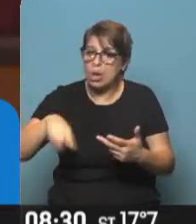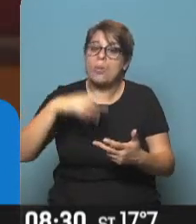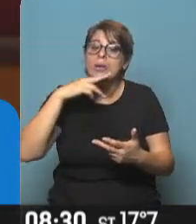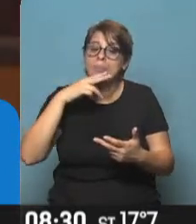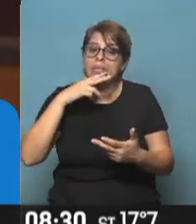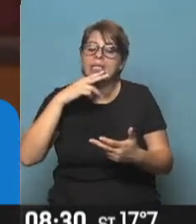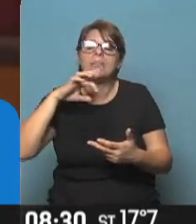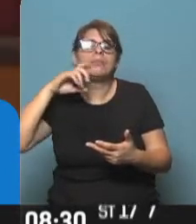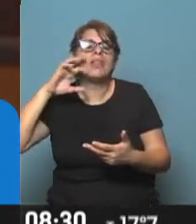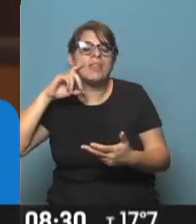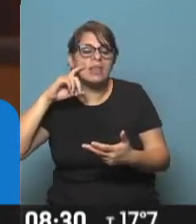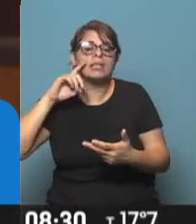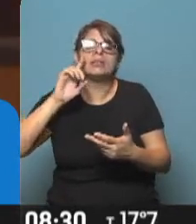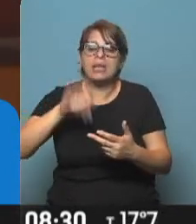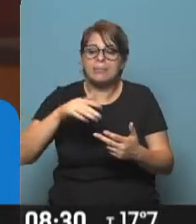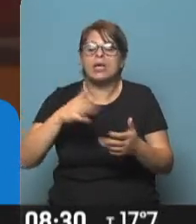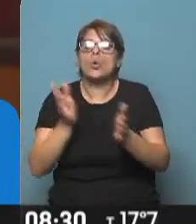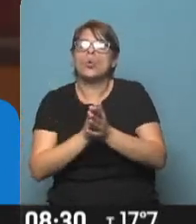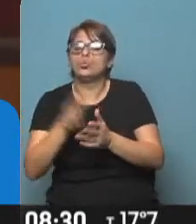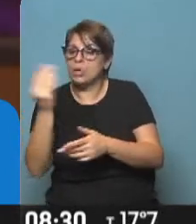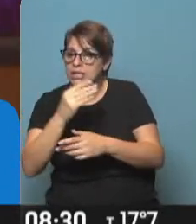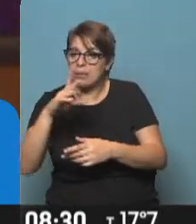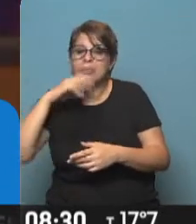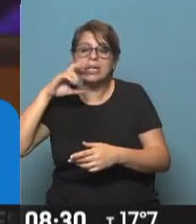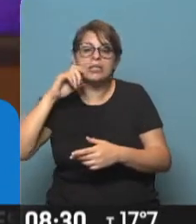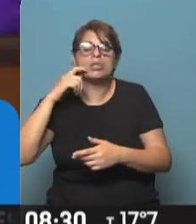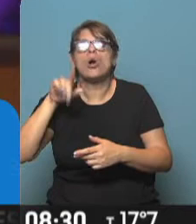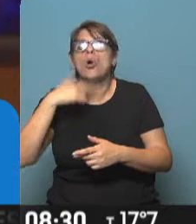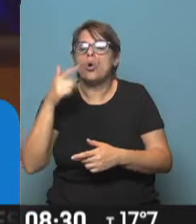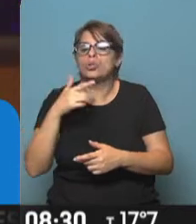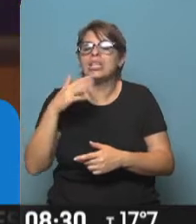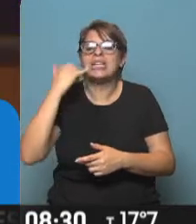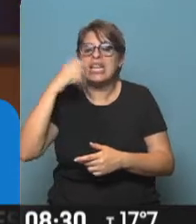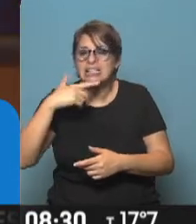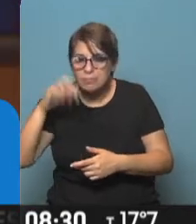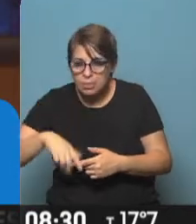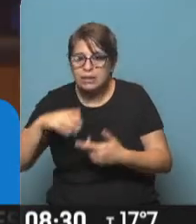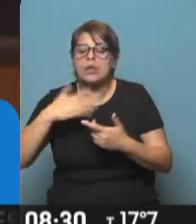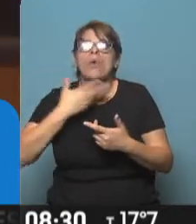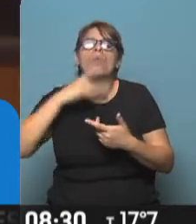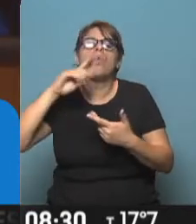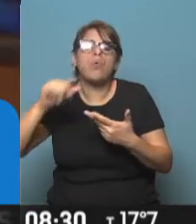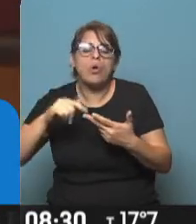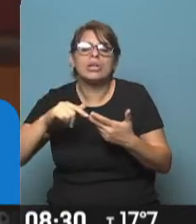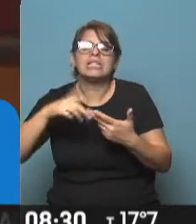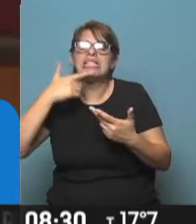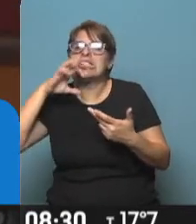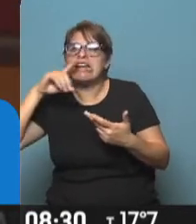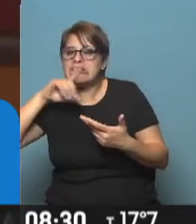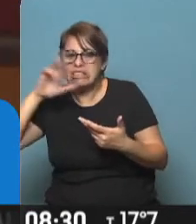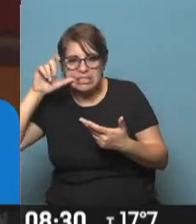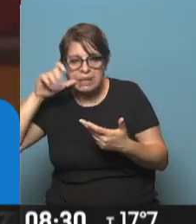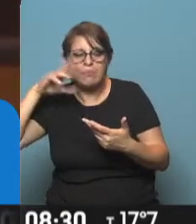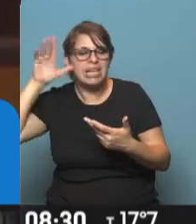bonnett el sábado con vargas llosa además estás yasmina reza que las nombrados richard por elvira sastres pérez